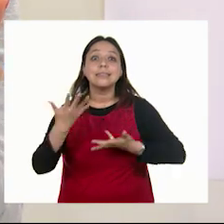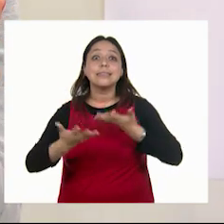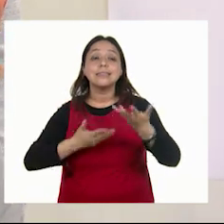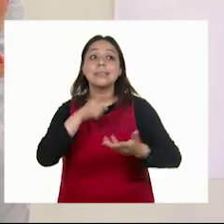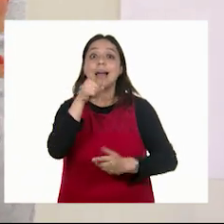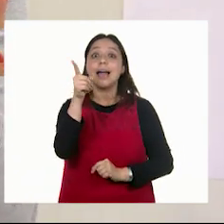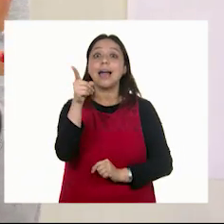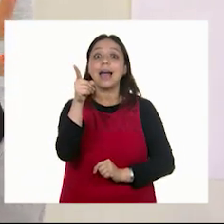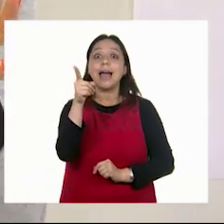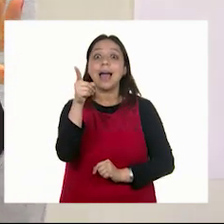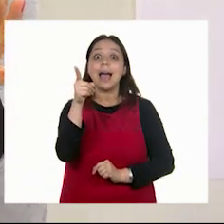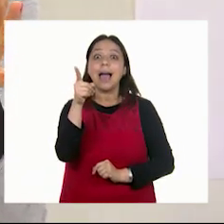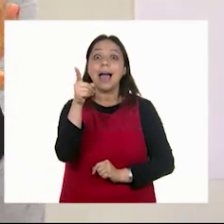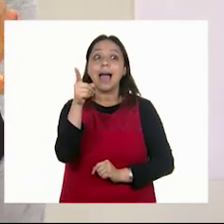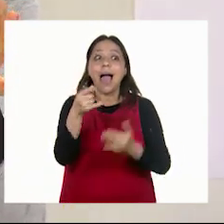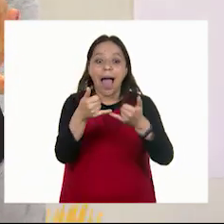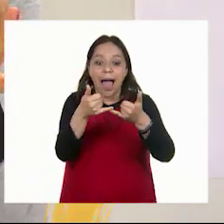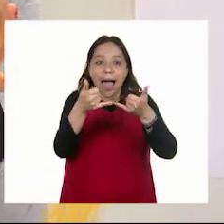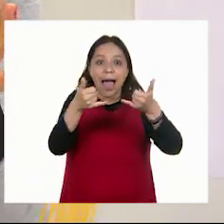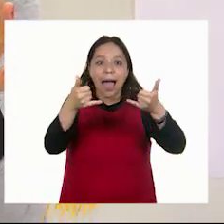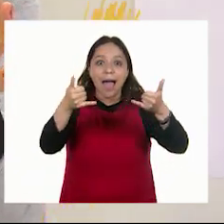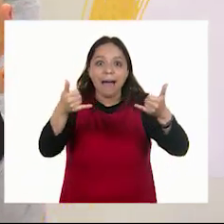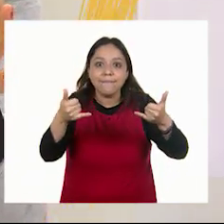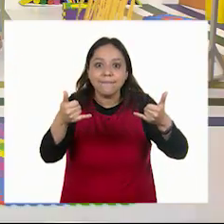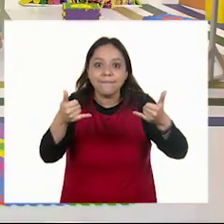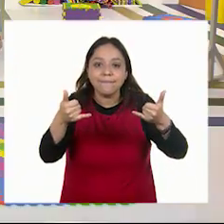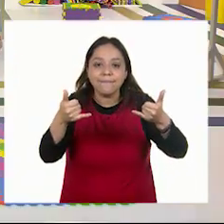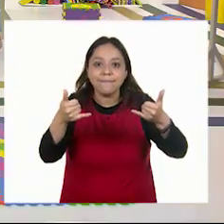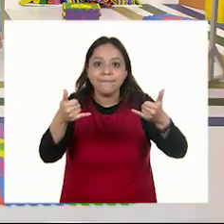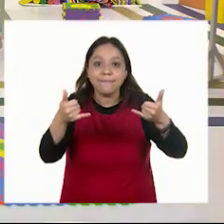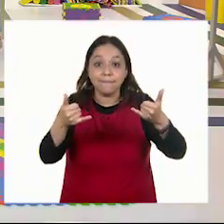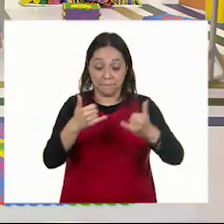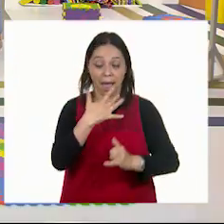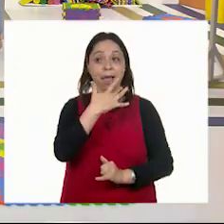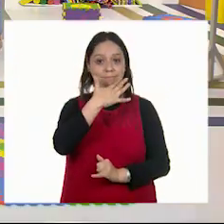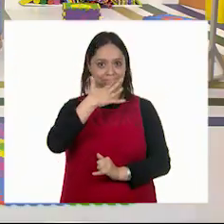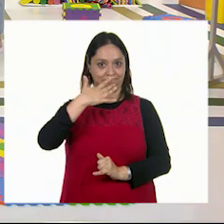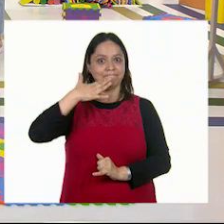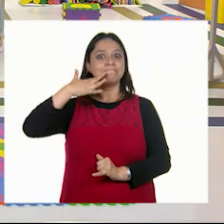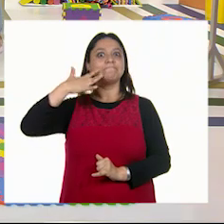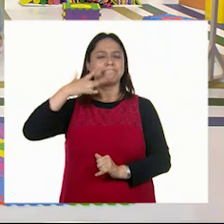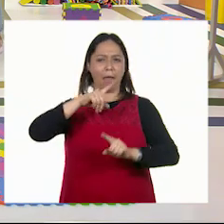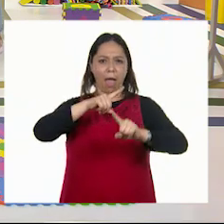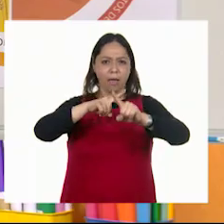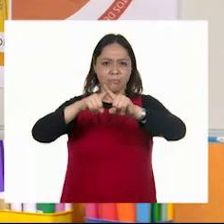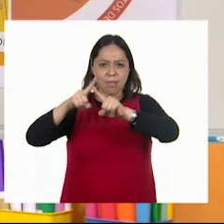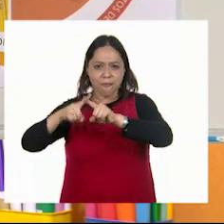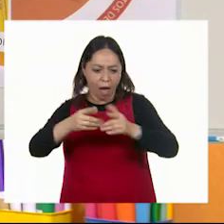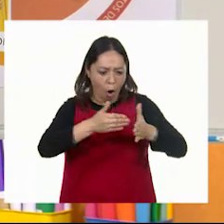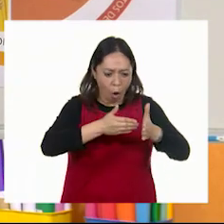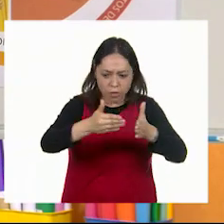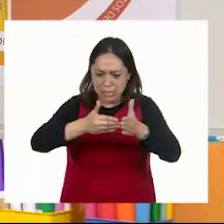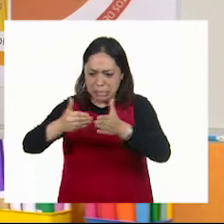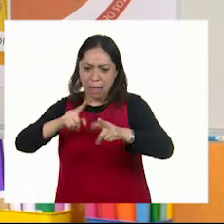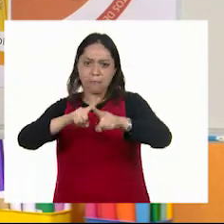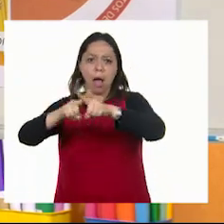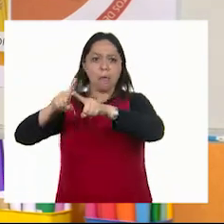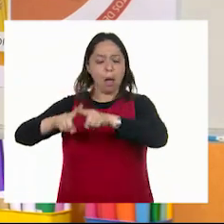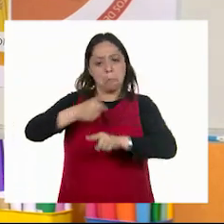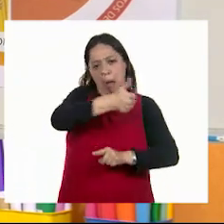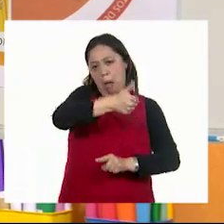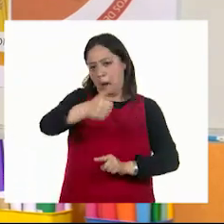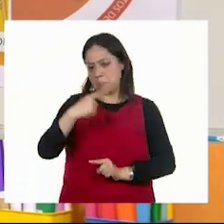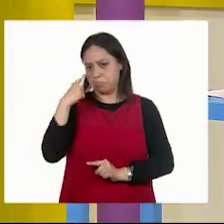¡Sararararararán! Pastita. ¡Pasta! ¡Mmm! Riquísima, porque además hay muchas maneras de preparar la pasta para todos los gustos.